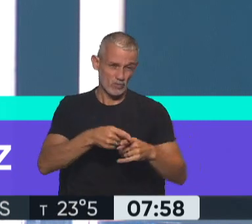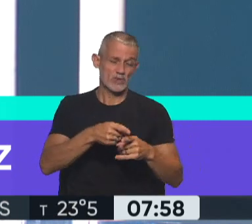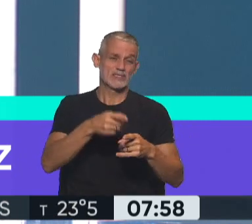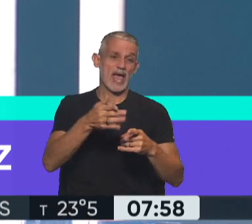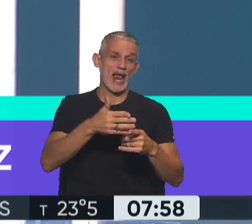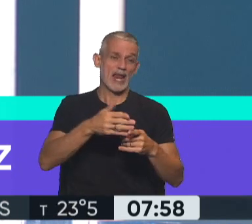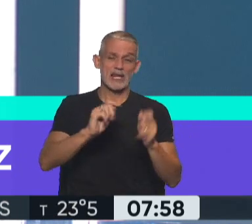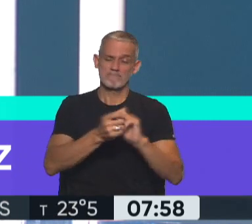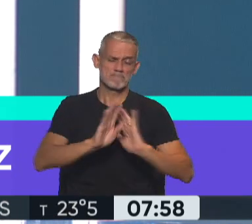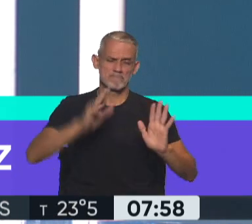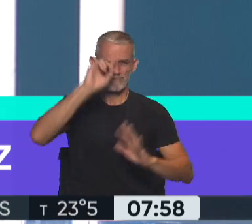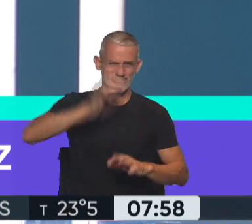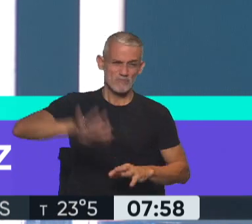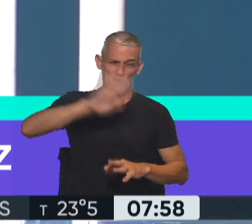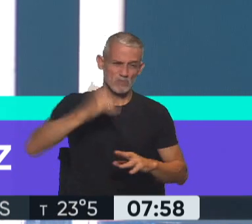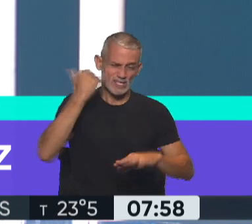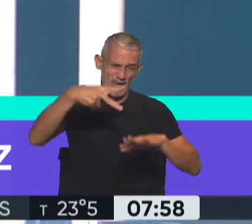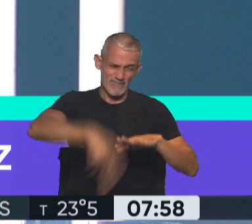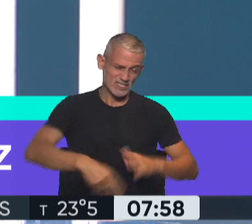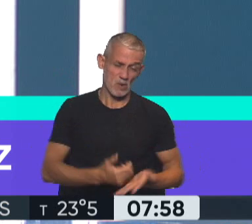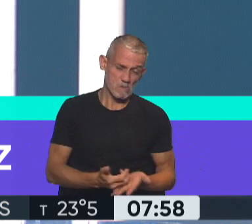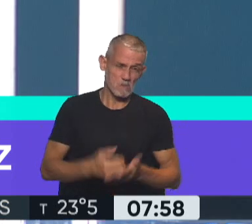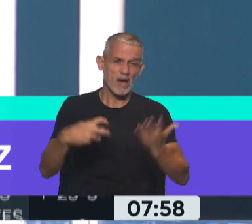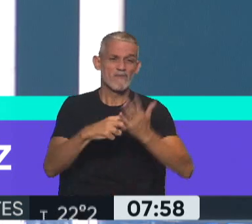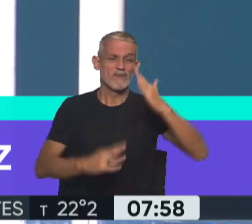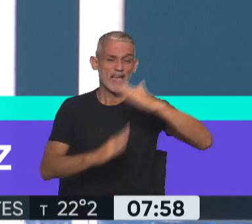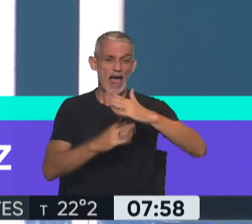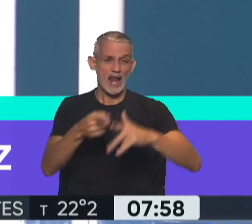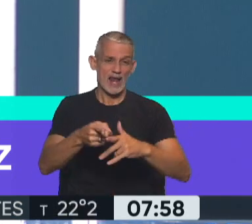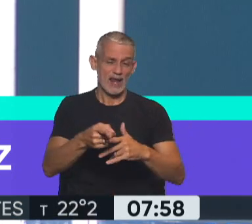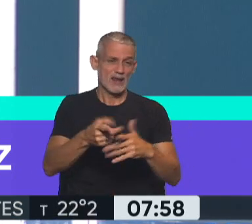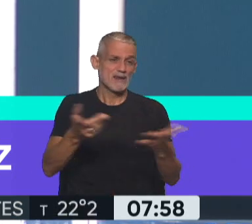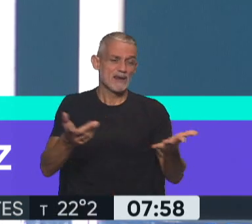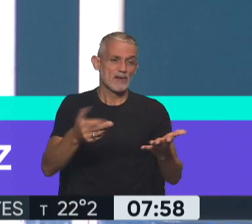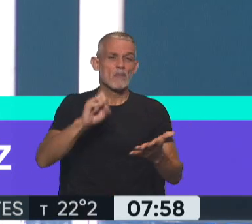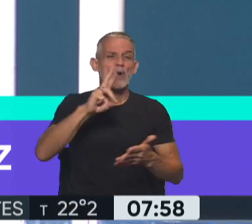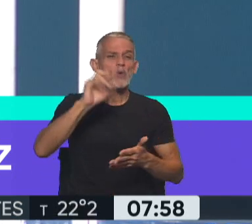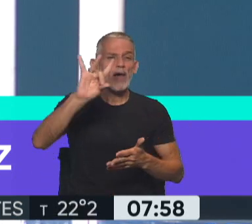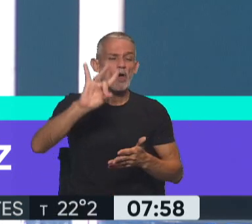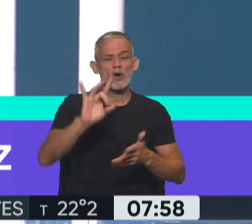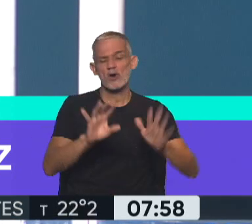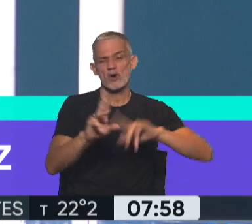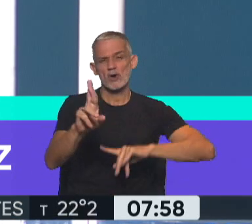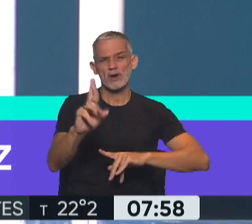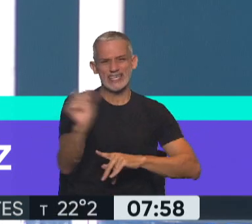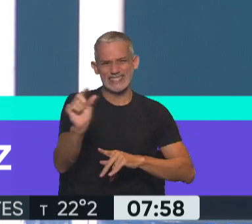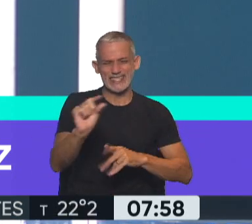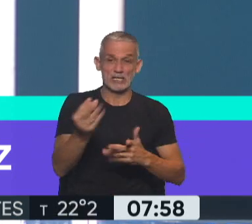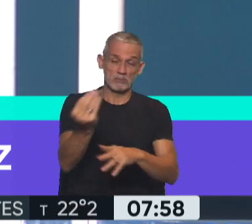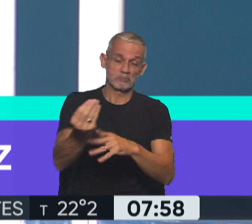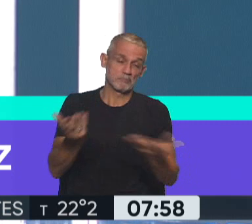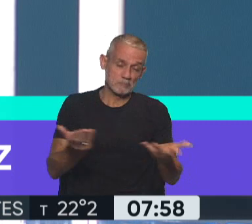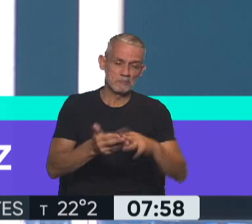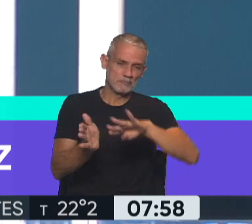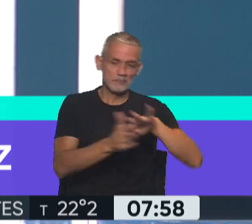federal perdió estado parlamentario, el procurador sigue con un ocupante interino, no se pudo